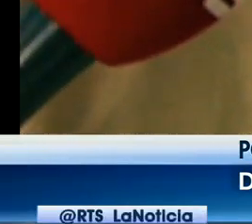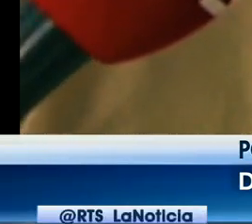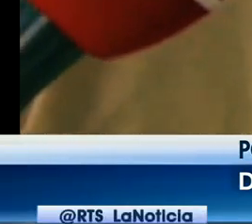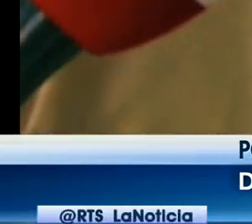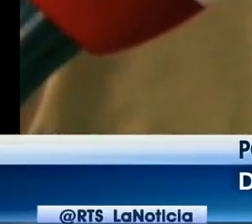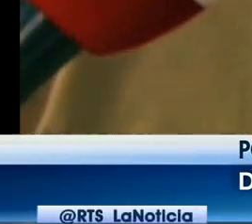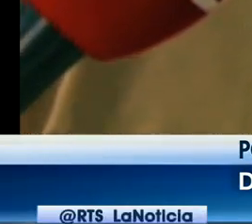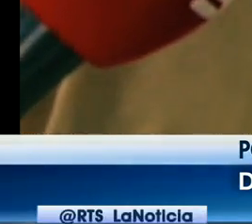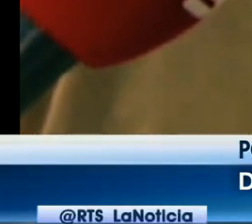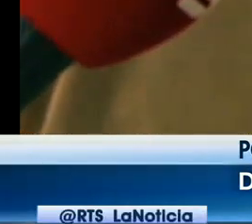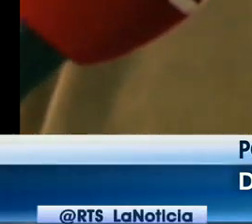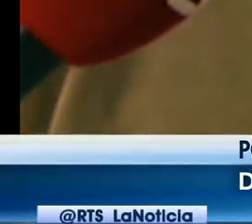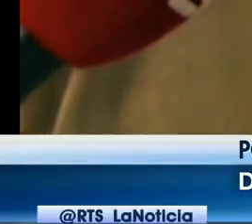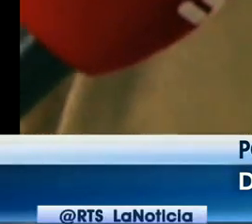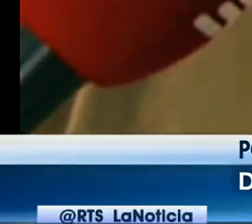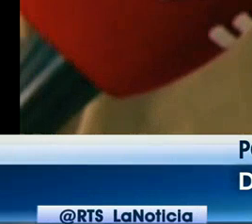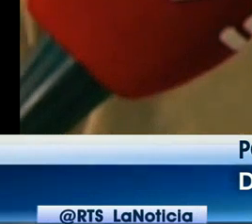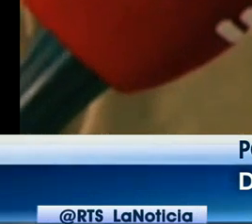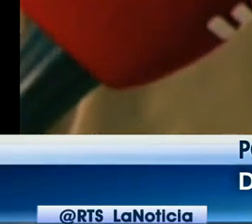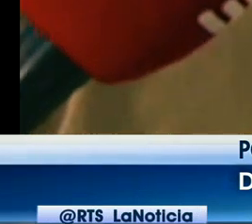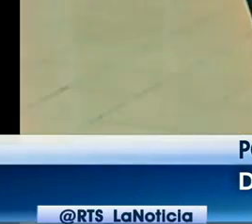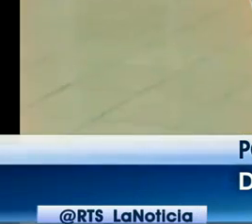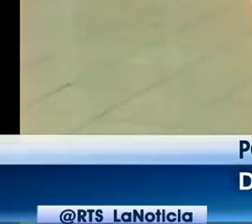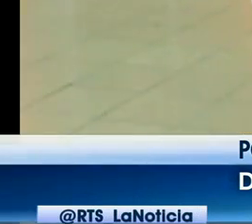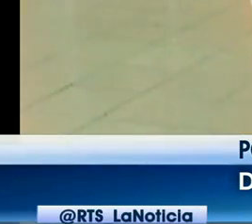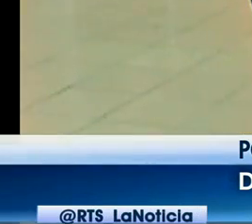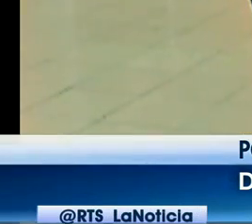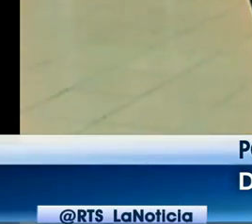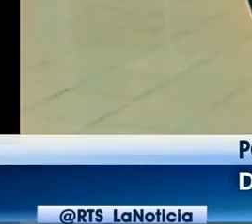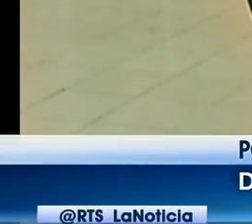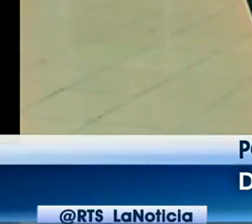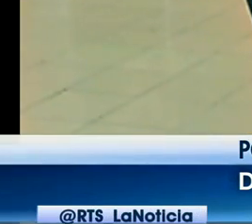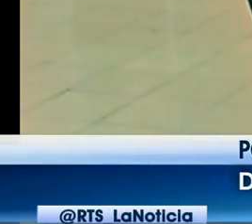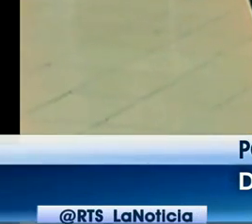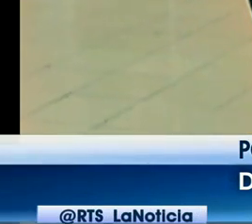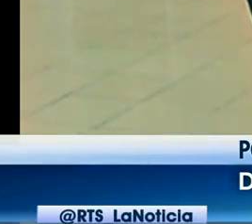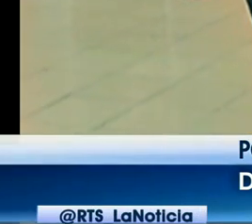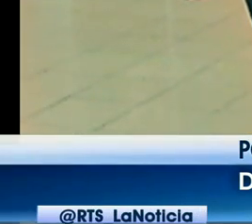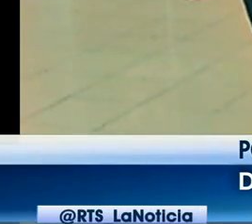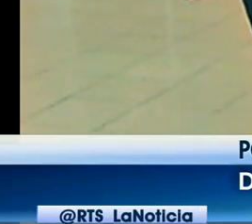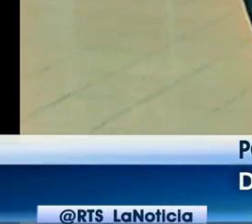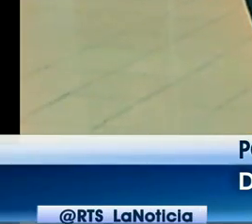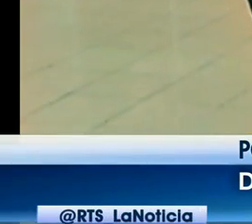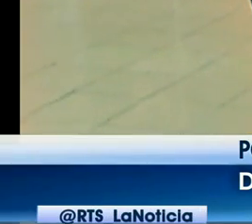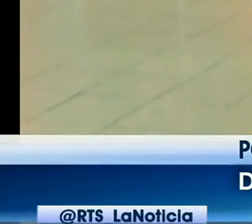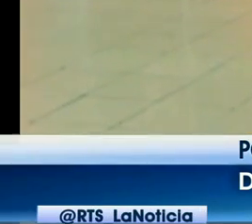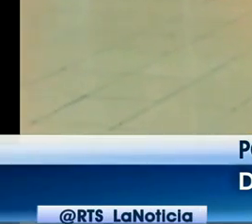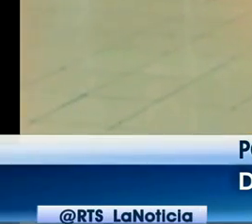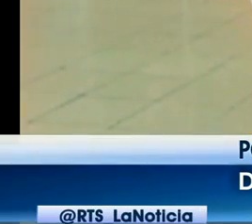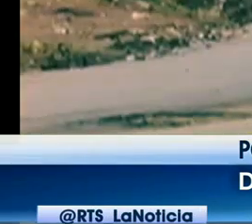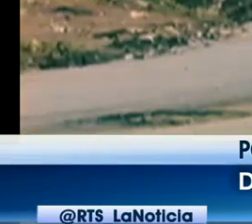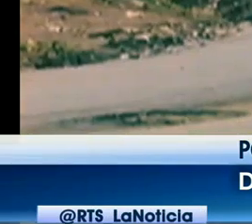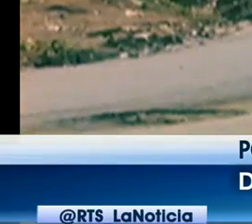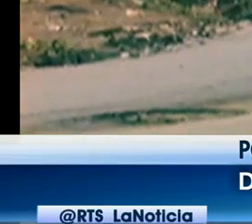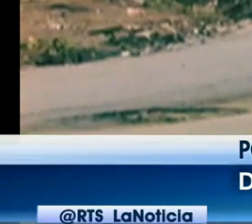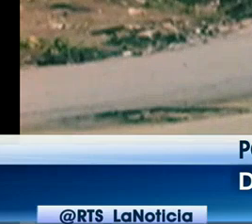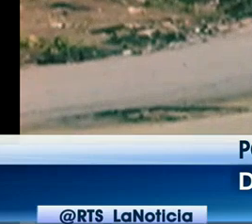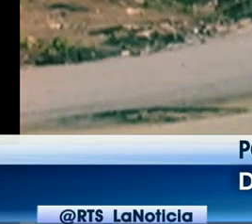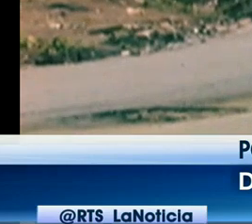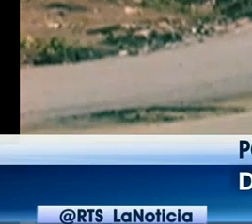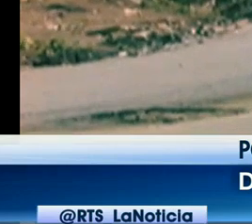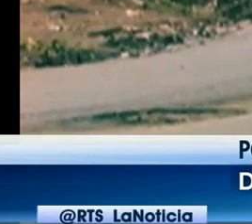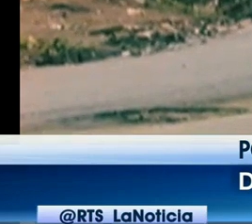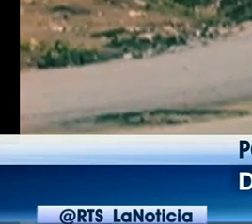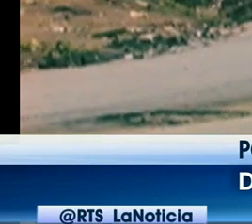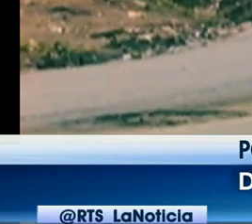para investigación. Me parece algo absurdo. Según la UNACE, nunca hubo contacto con los familiares y al llegar al sitio donde se